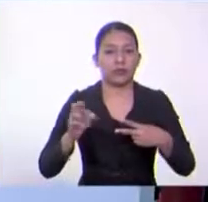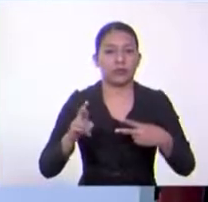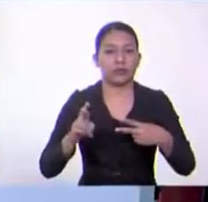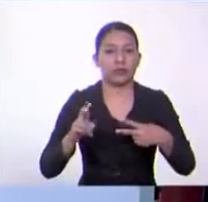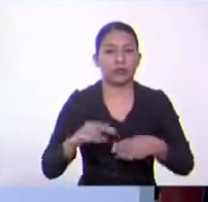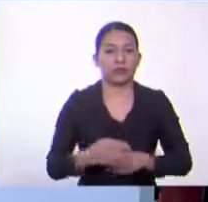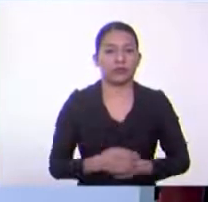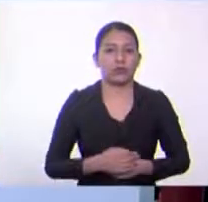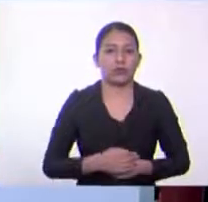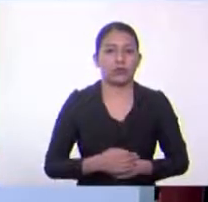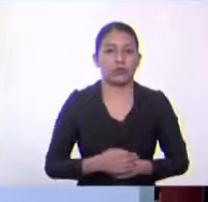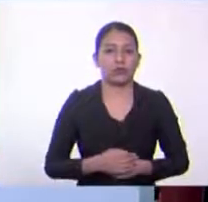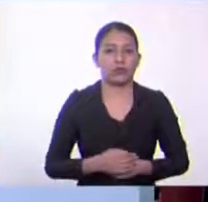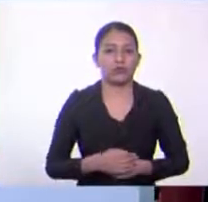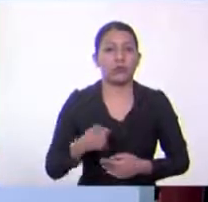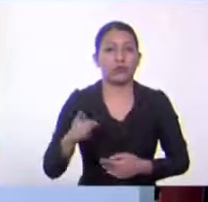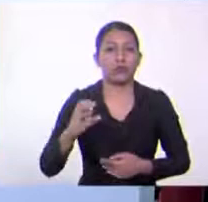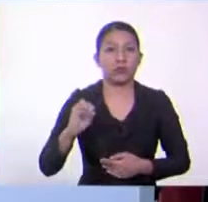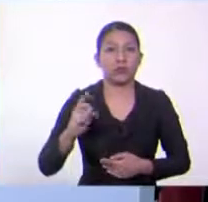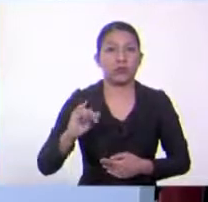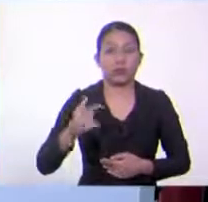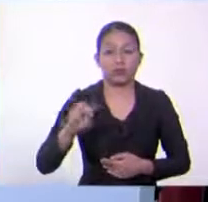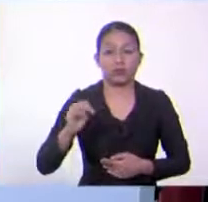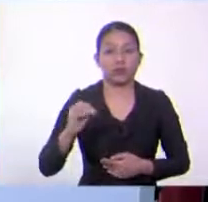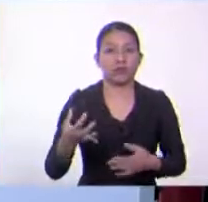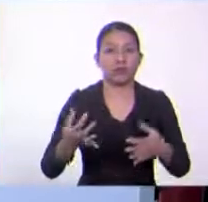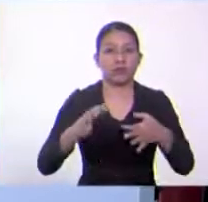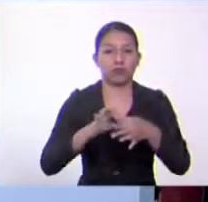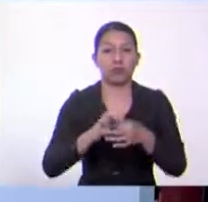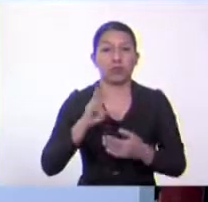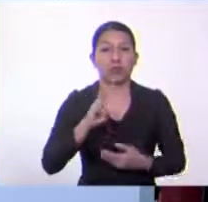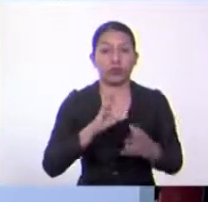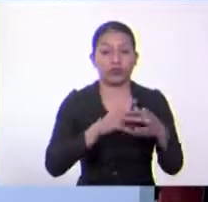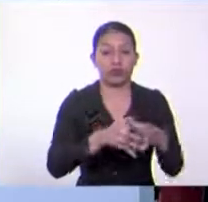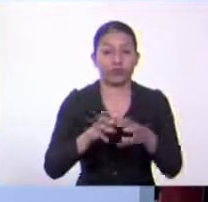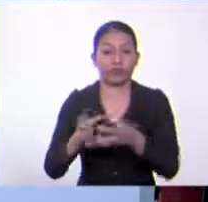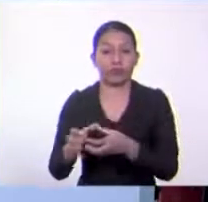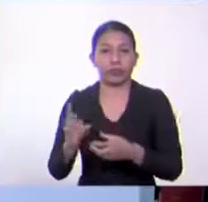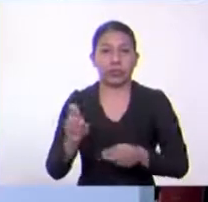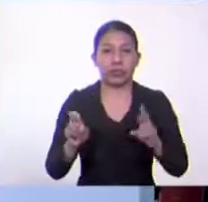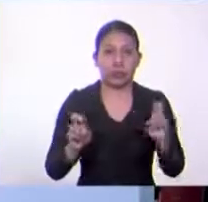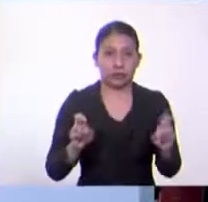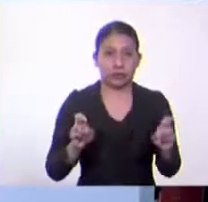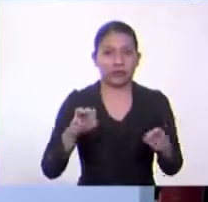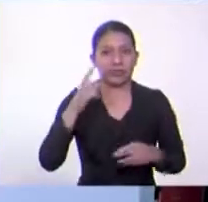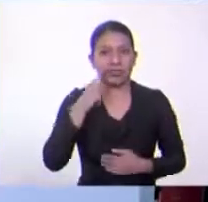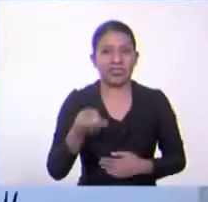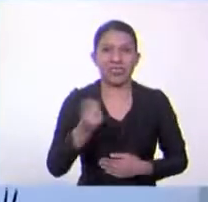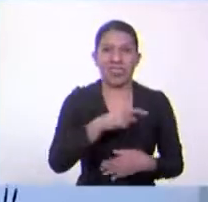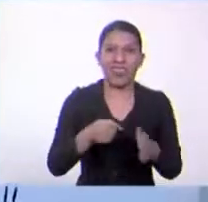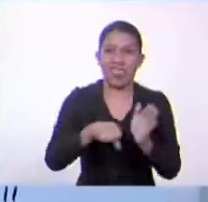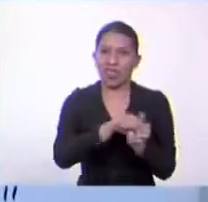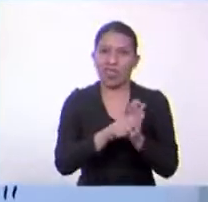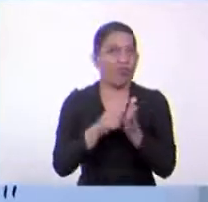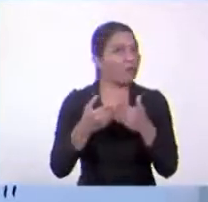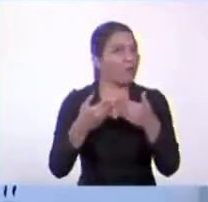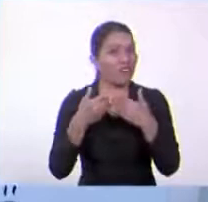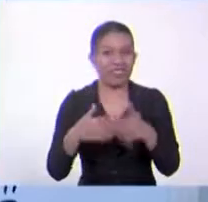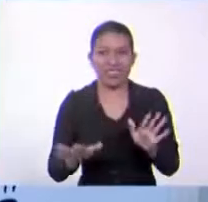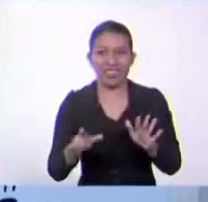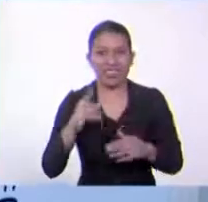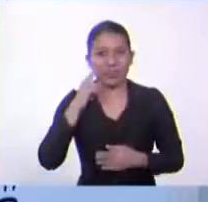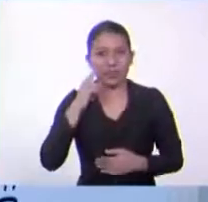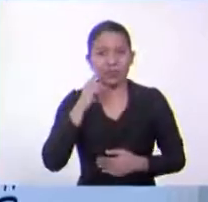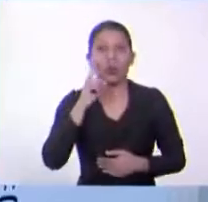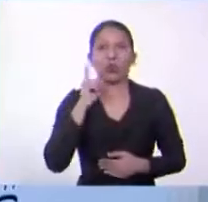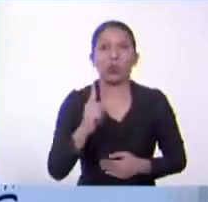al oxígeno unido a dos grupos R. Si se fijan con los alcoholes es diferente. El oxígeno está